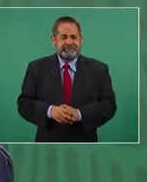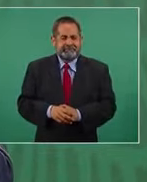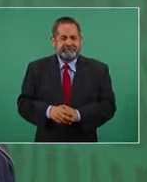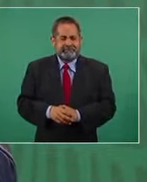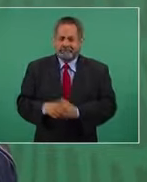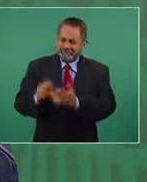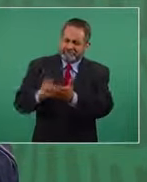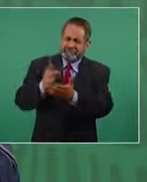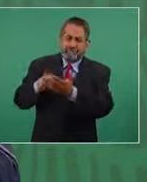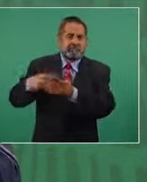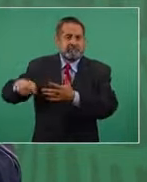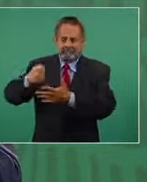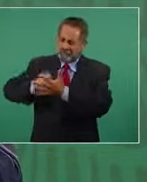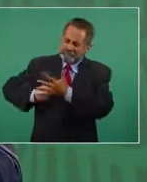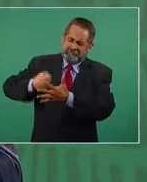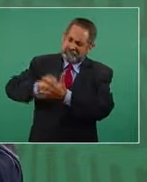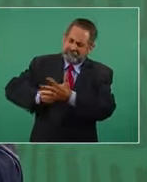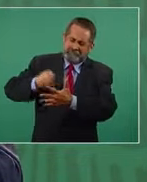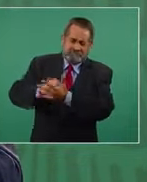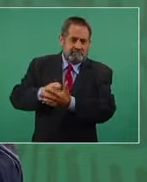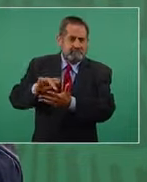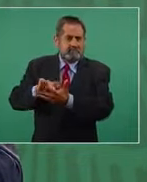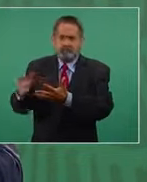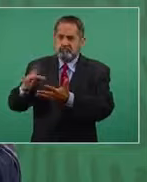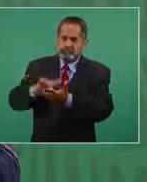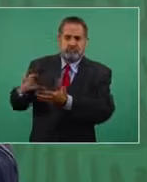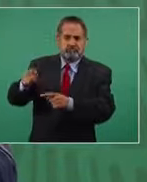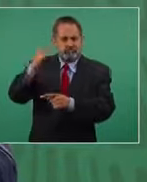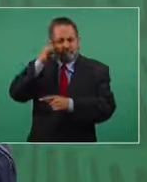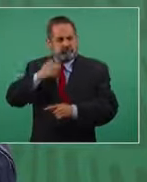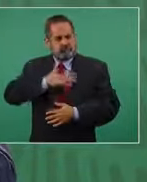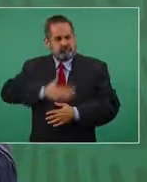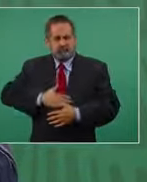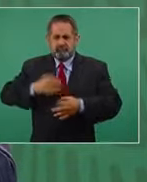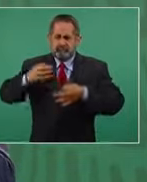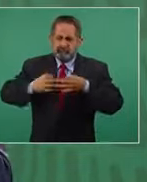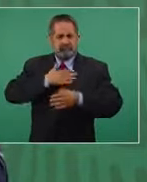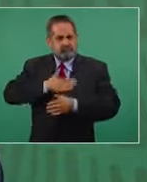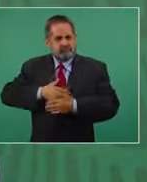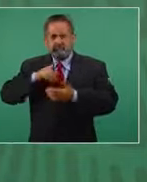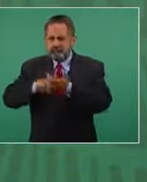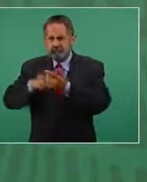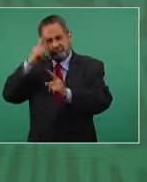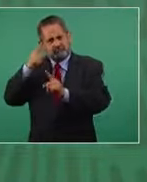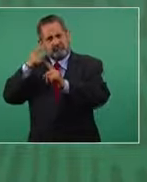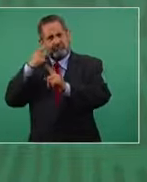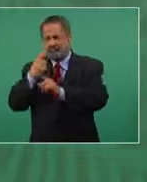tantas luchas que han dado por la justicia, por la democracia.